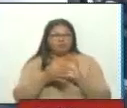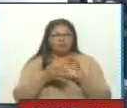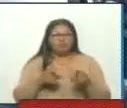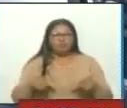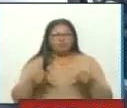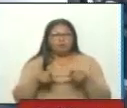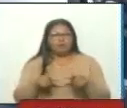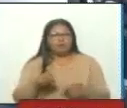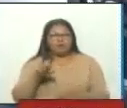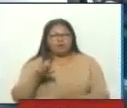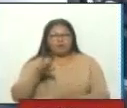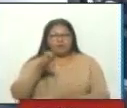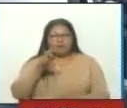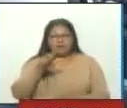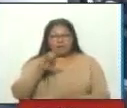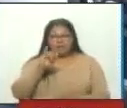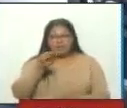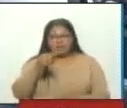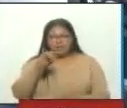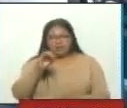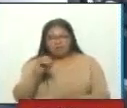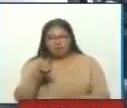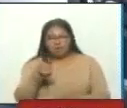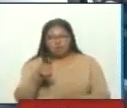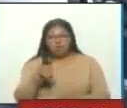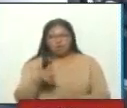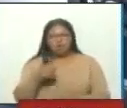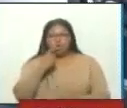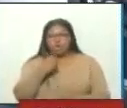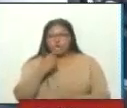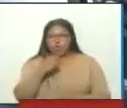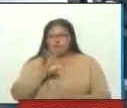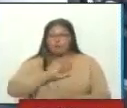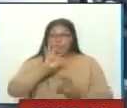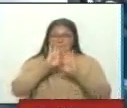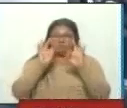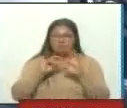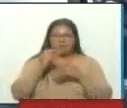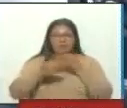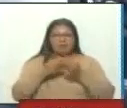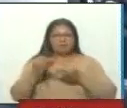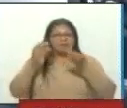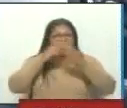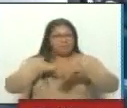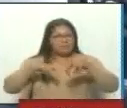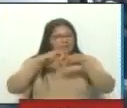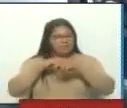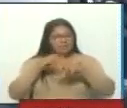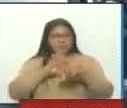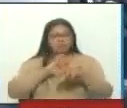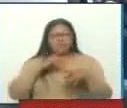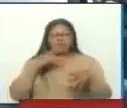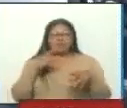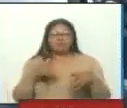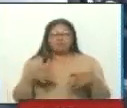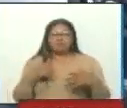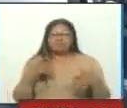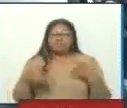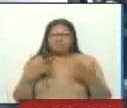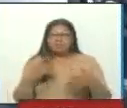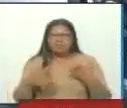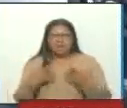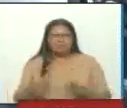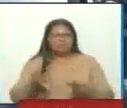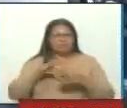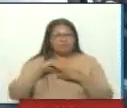con Eligio Rojas, que ellos a motu propio hacen las investigaciones, pero no es una actividad que la viene asumiendo